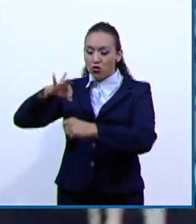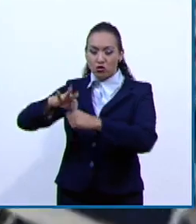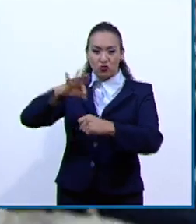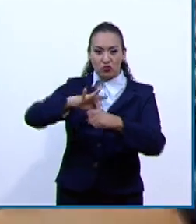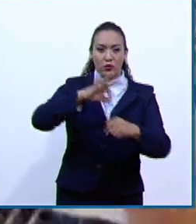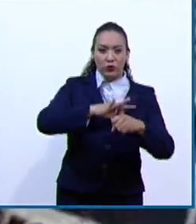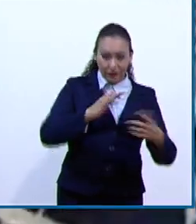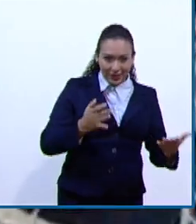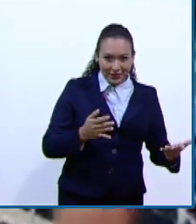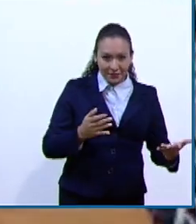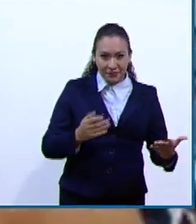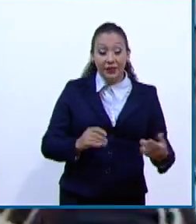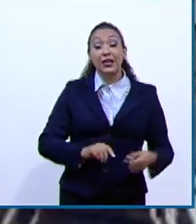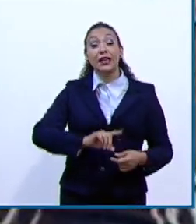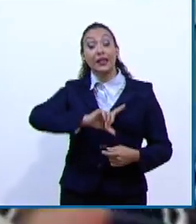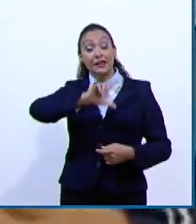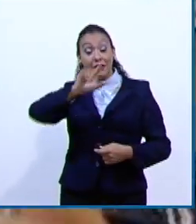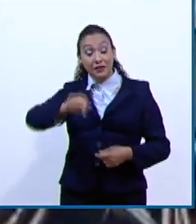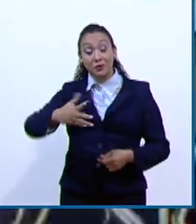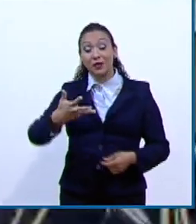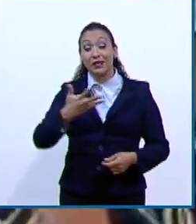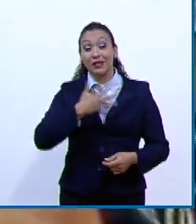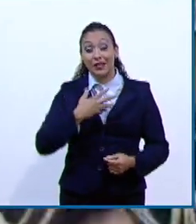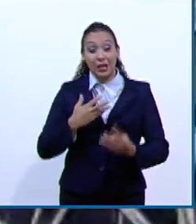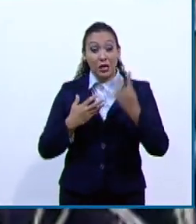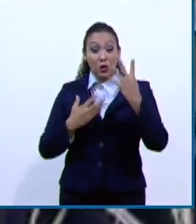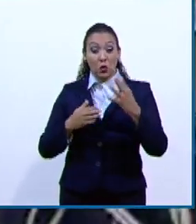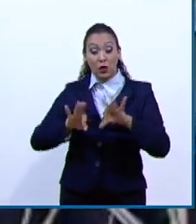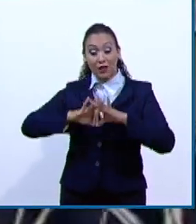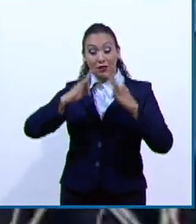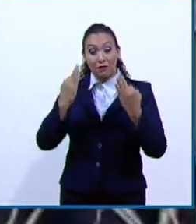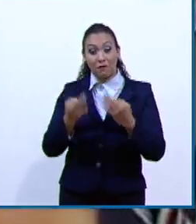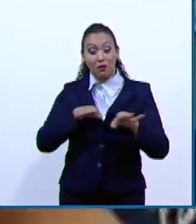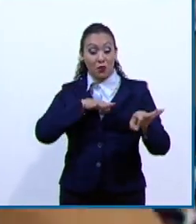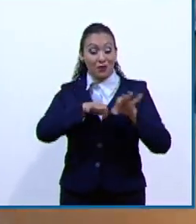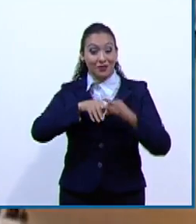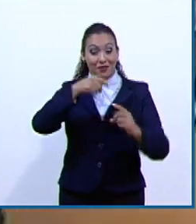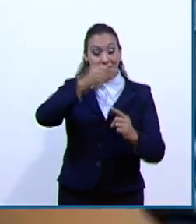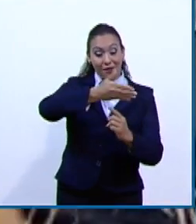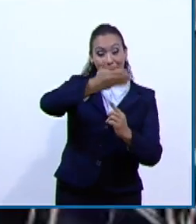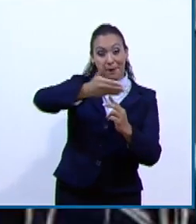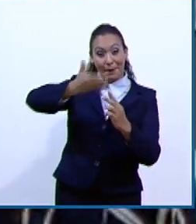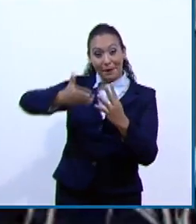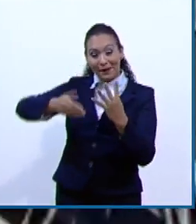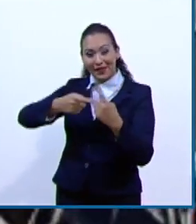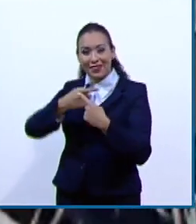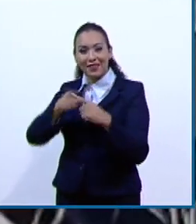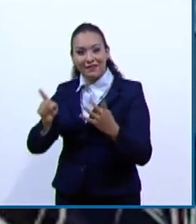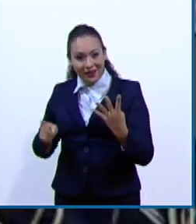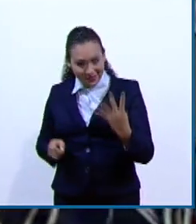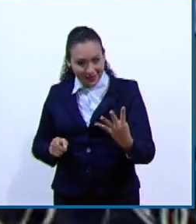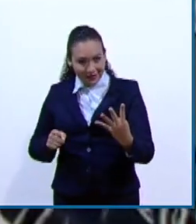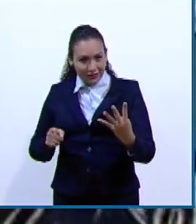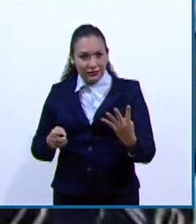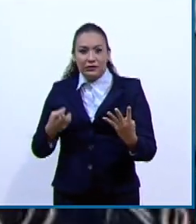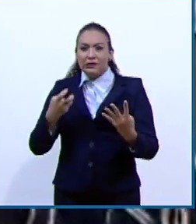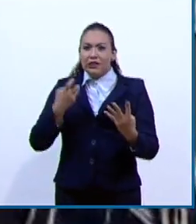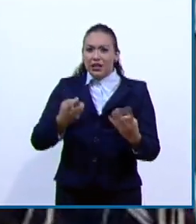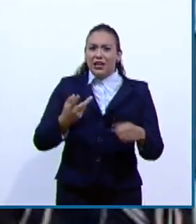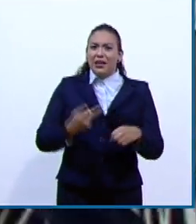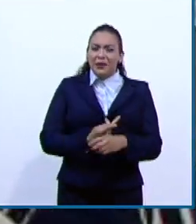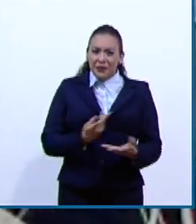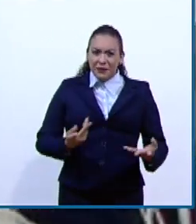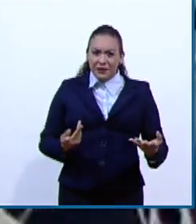tiempo 4 modelos de justicia laboral que a quien le representan una